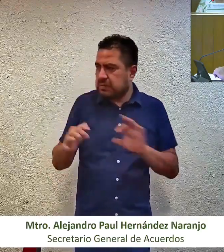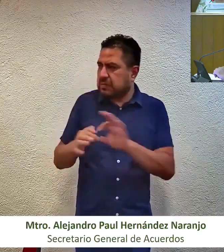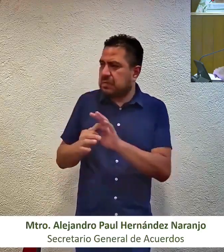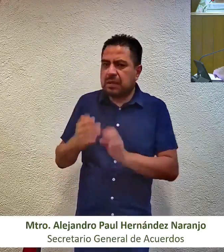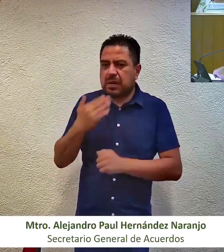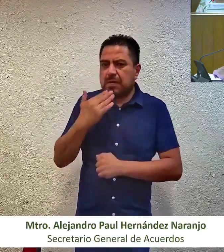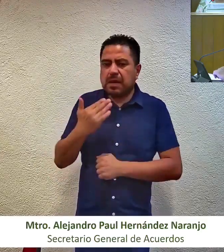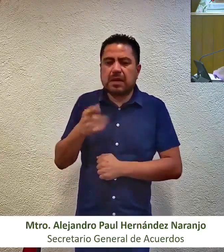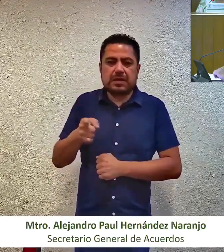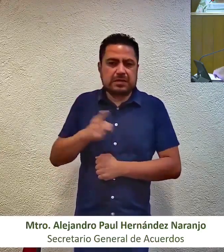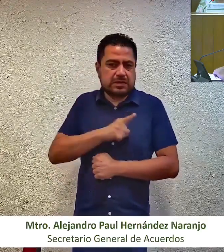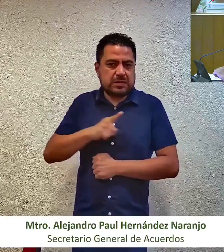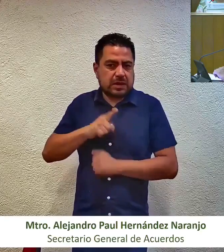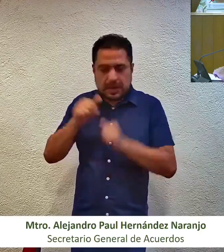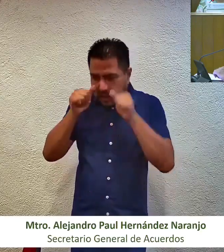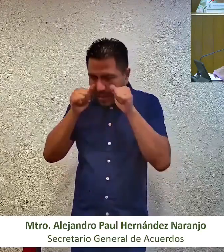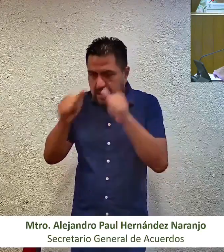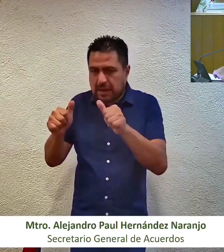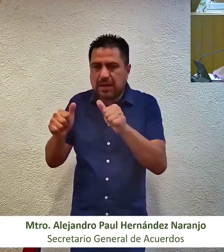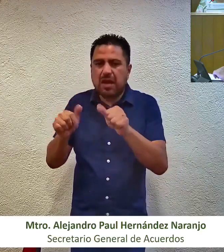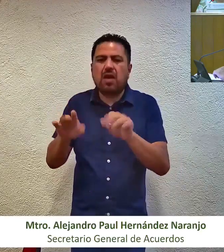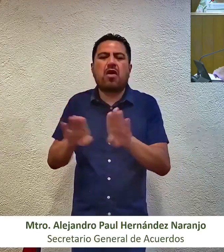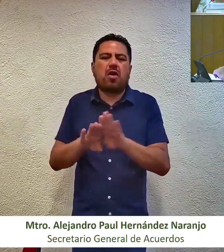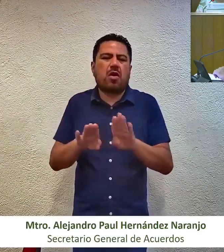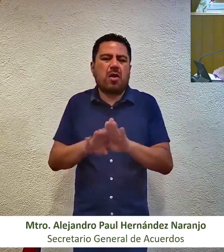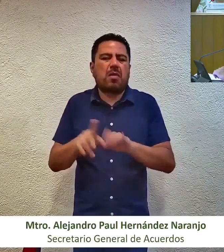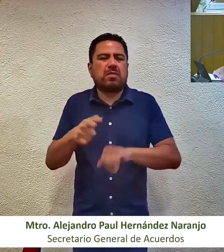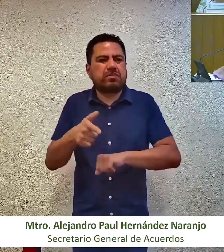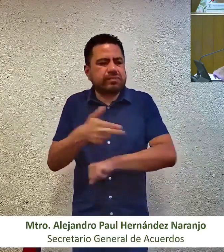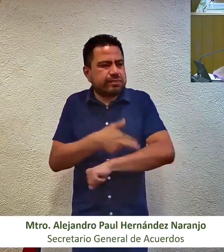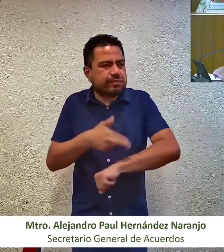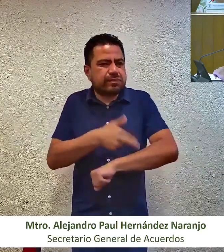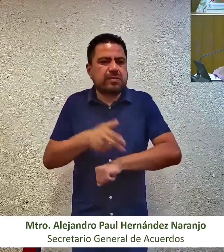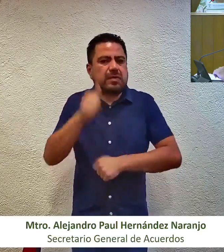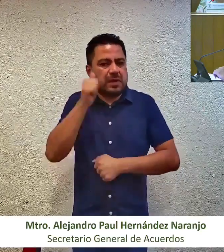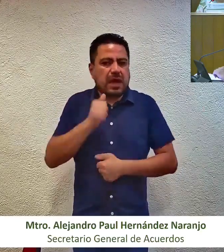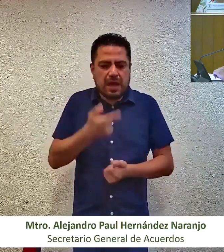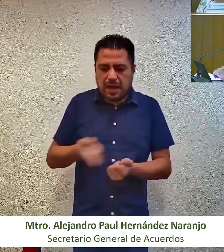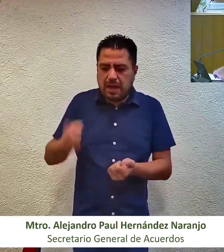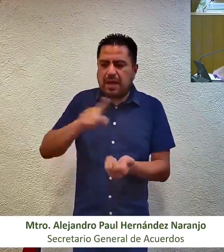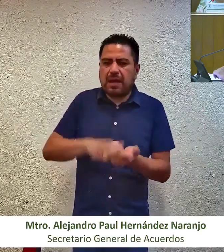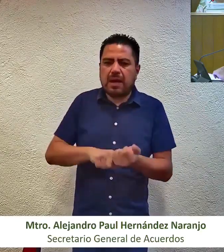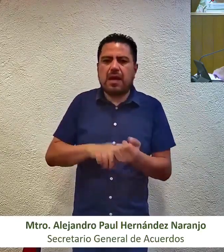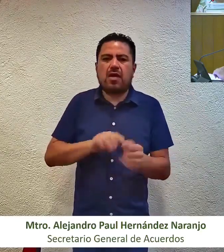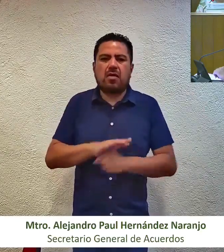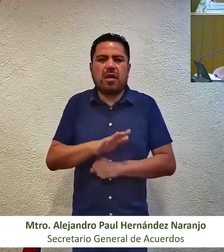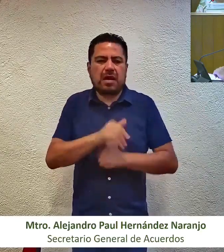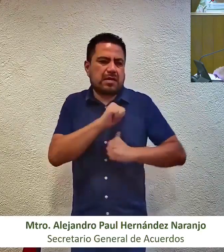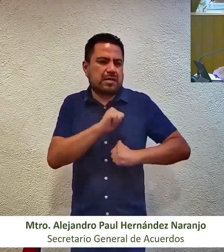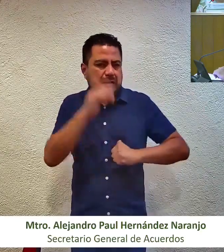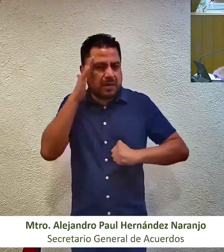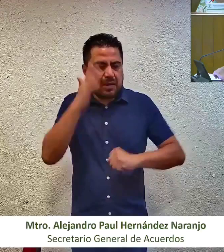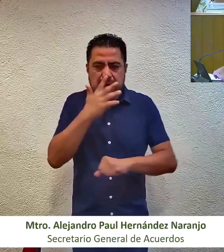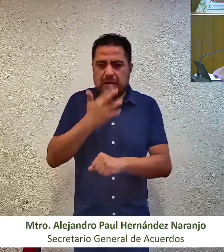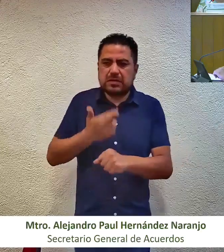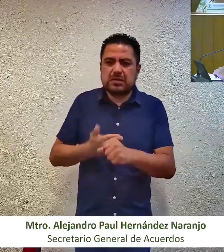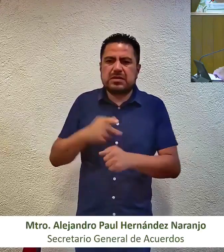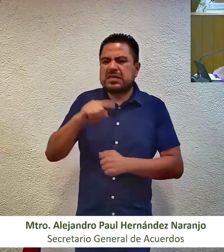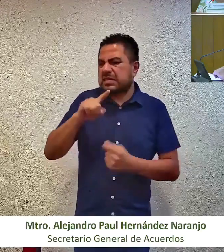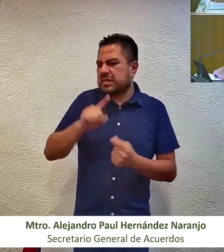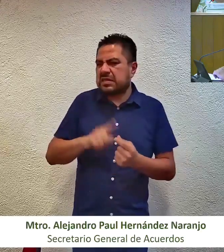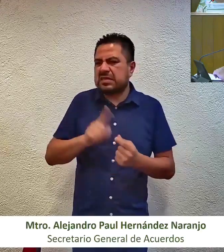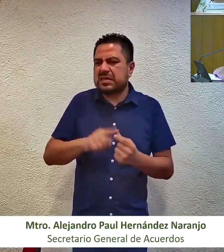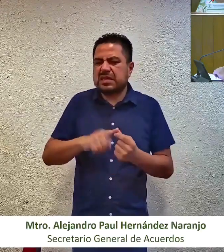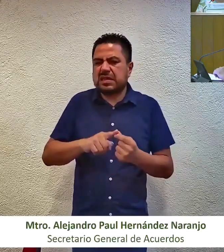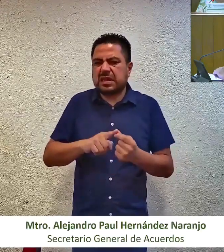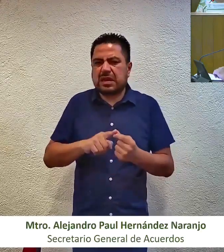y atender de manera directa la petición formulada, pero siempre dentro de los parámetros y las competencias de las autoridades a quienes se formula